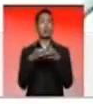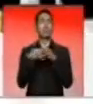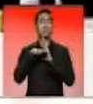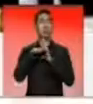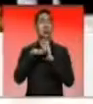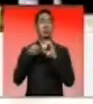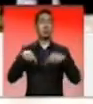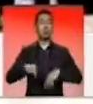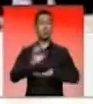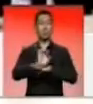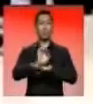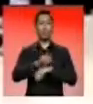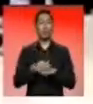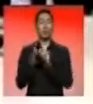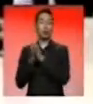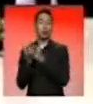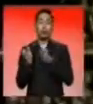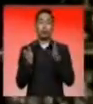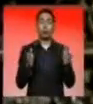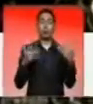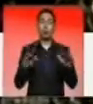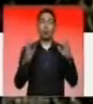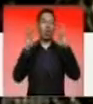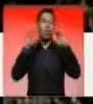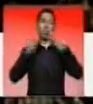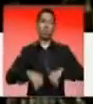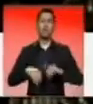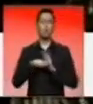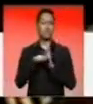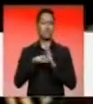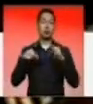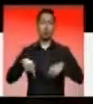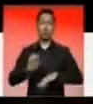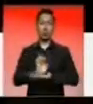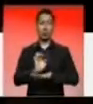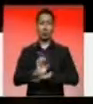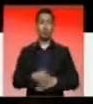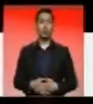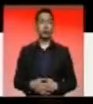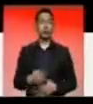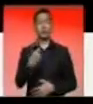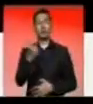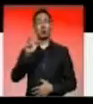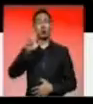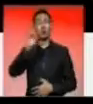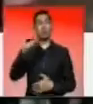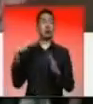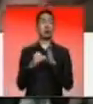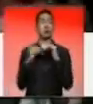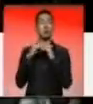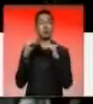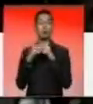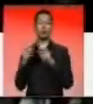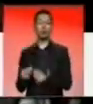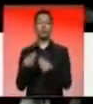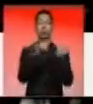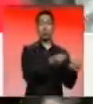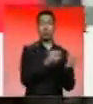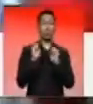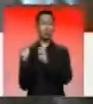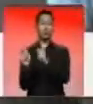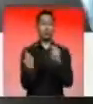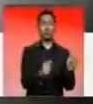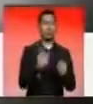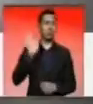del Ecuador, periodo marcado por una aguda crisis financiera en este país. Aportó $130.000 a la campaña electoral del presidente